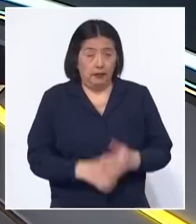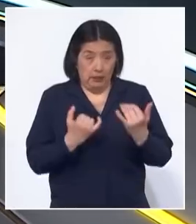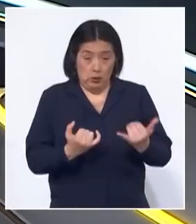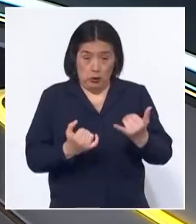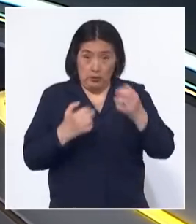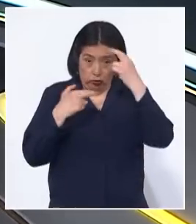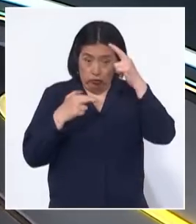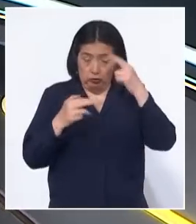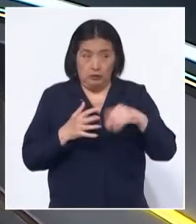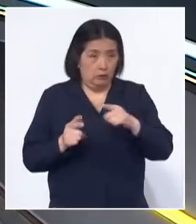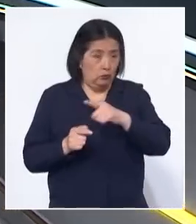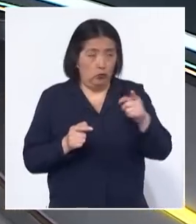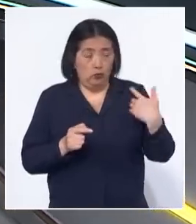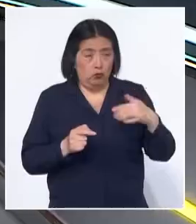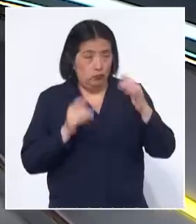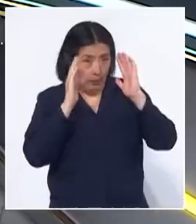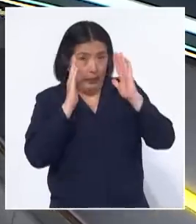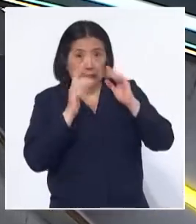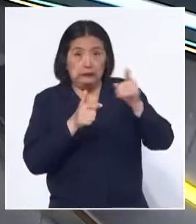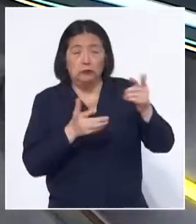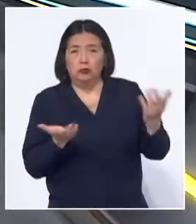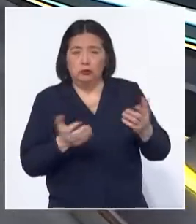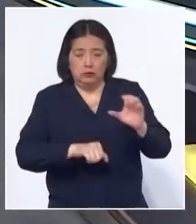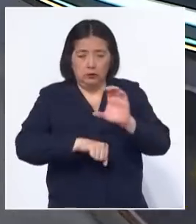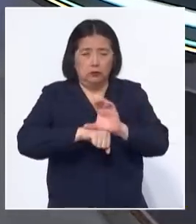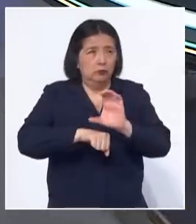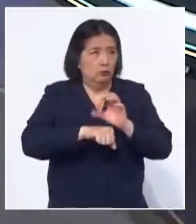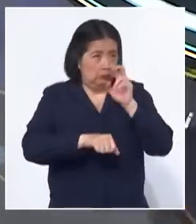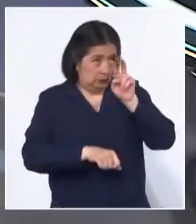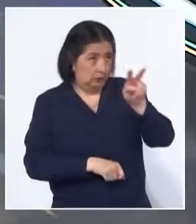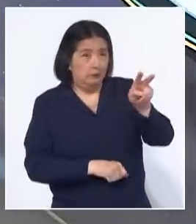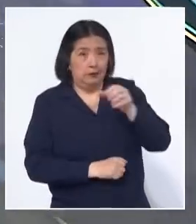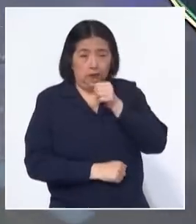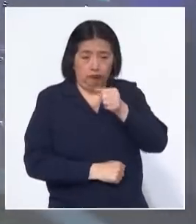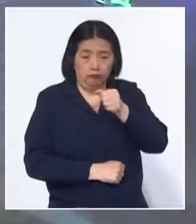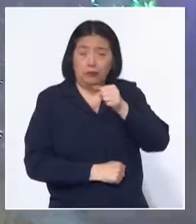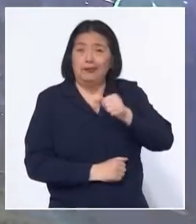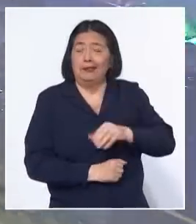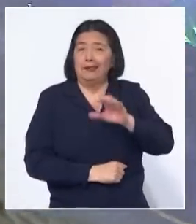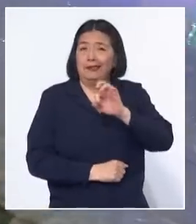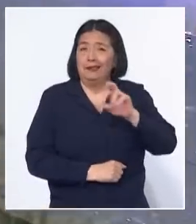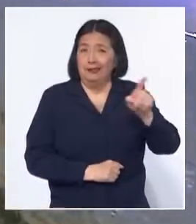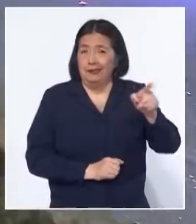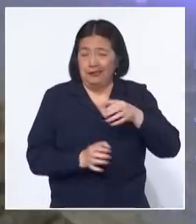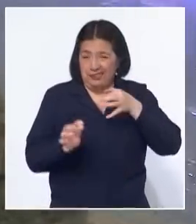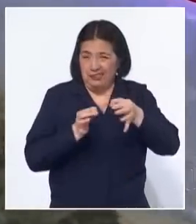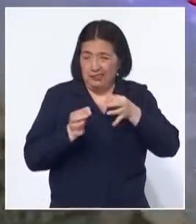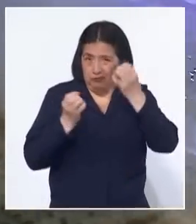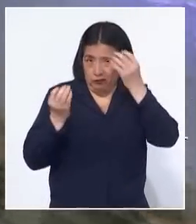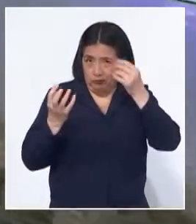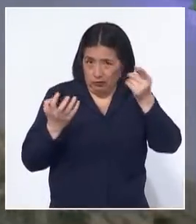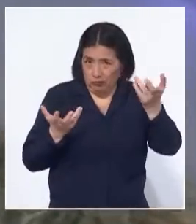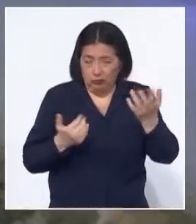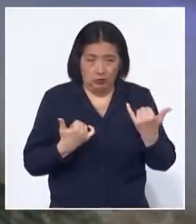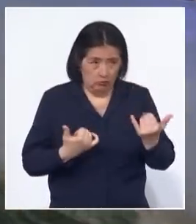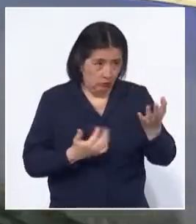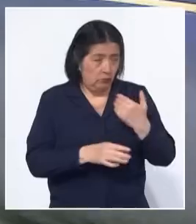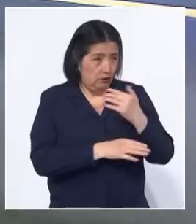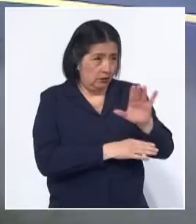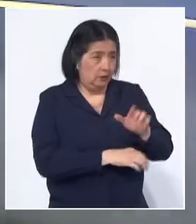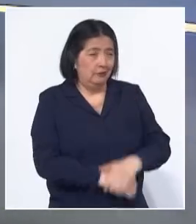Es noticia ahora y mucha atención con lo que está pasando en Comas. Allí tenemos a nuestra compañera Carla Atencio, que tiene información para todos nosotros. ¿Cómo estás? Buenas